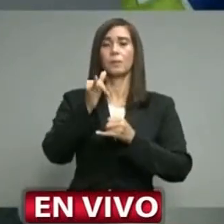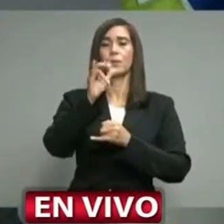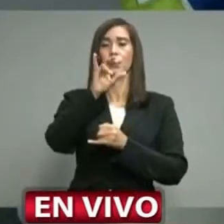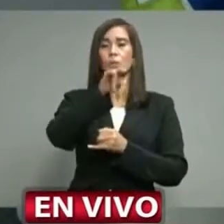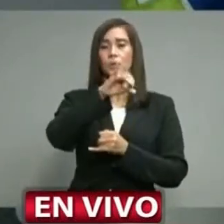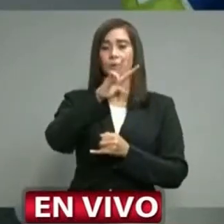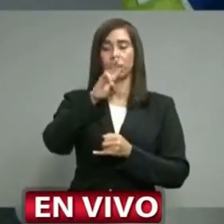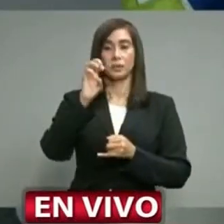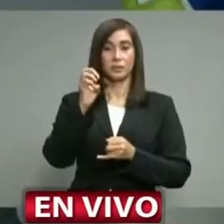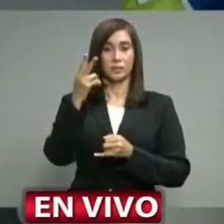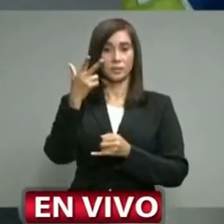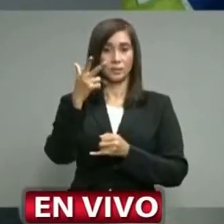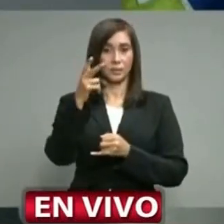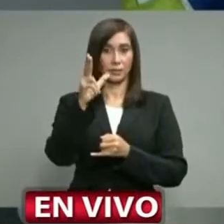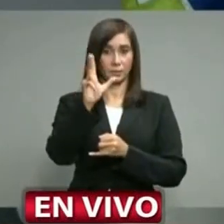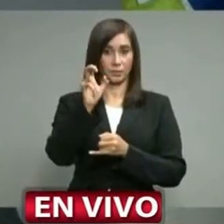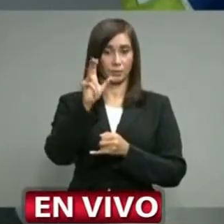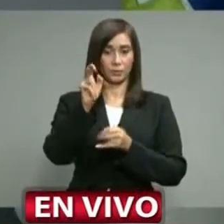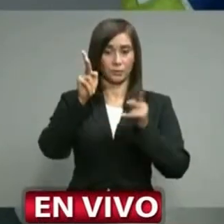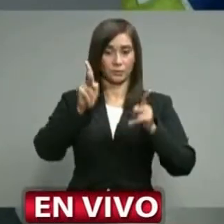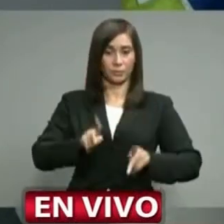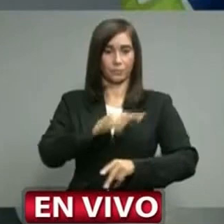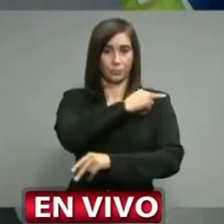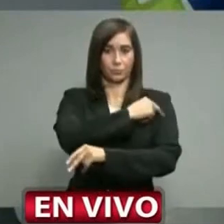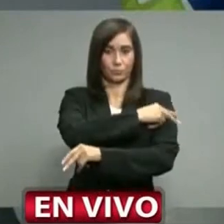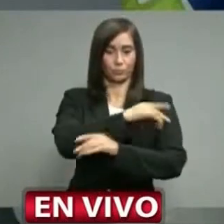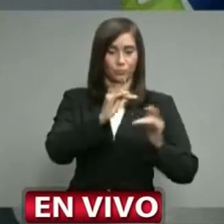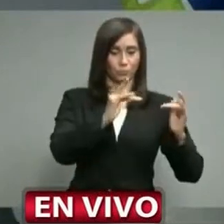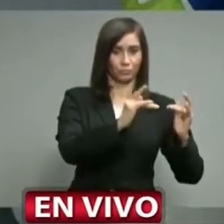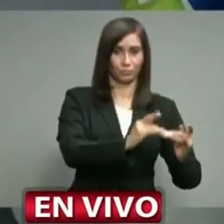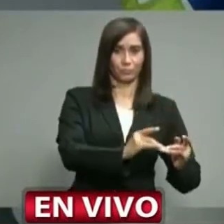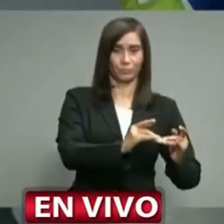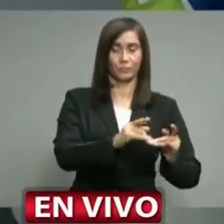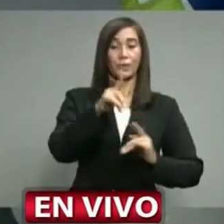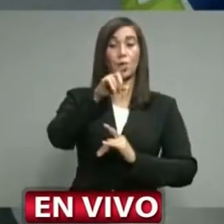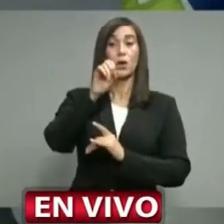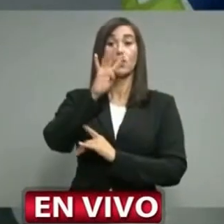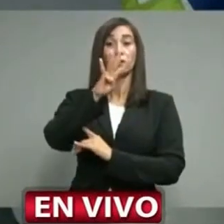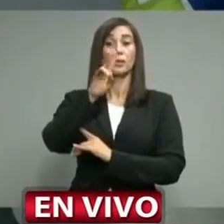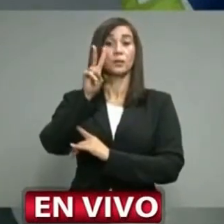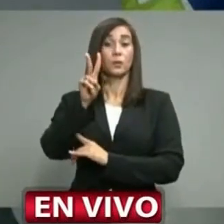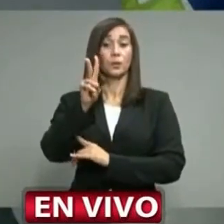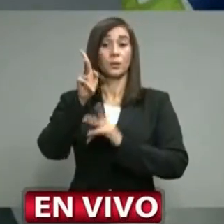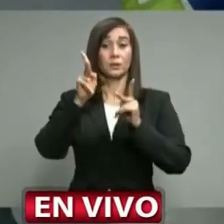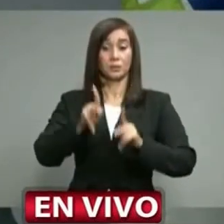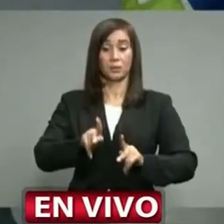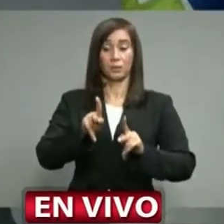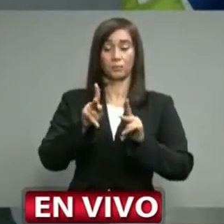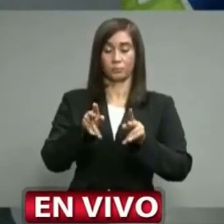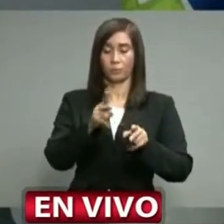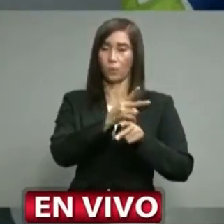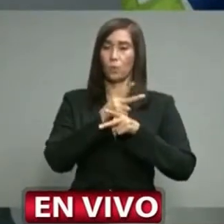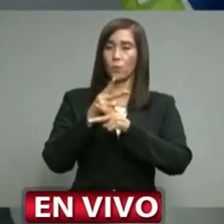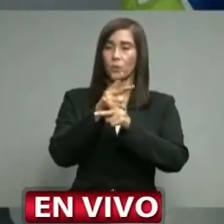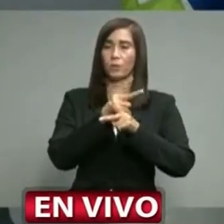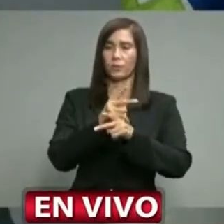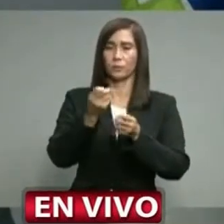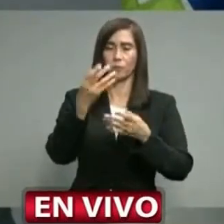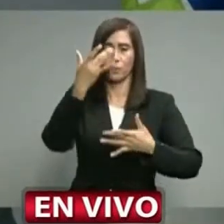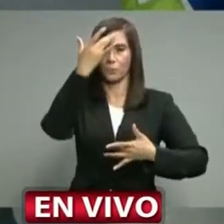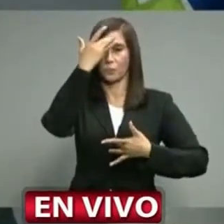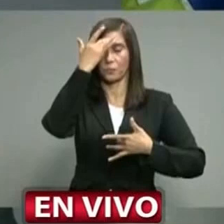personas hospitalizadas con 142 pacientes en unidades de cuidados